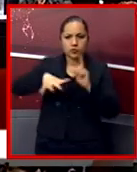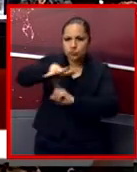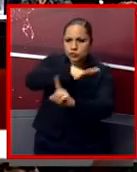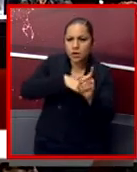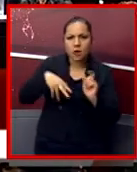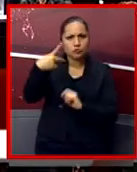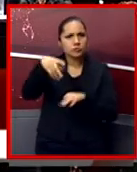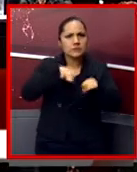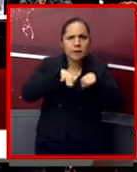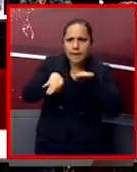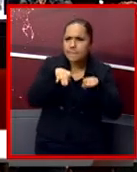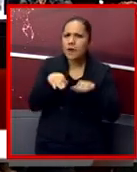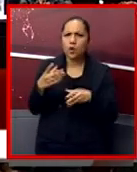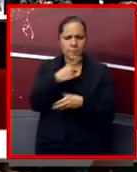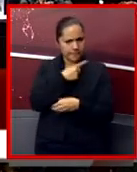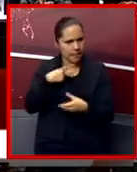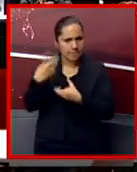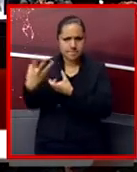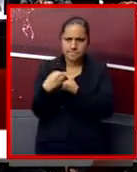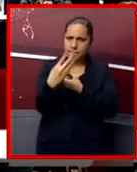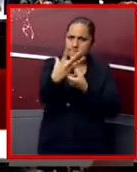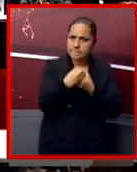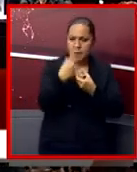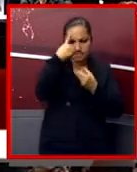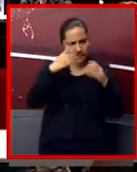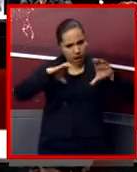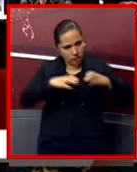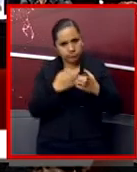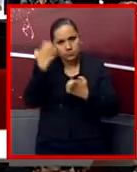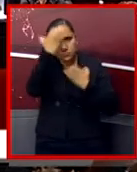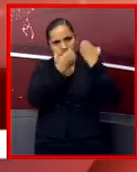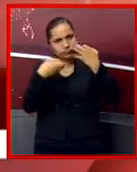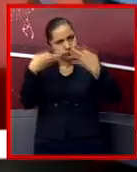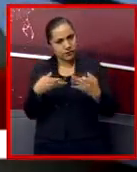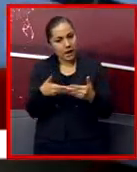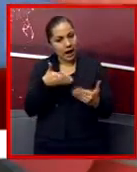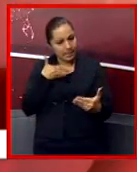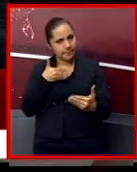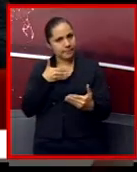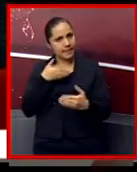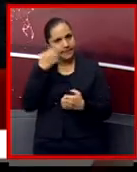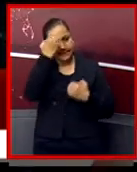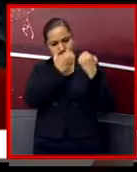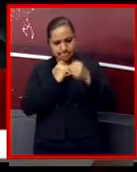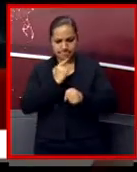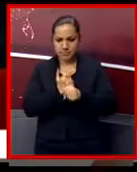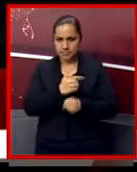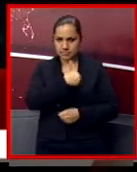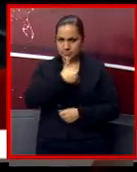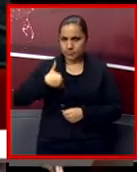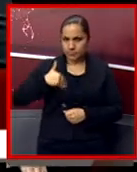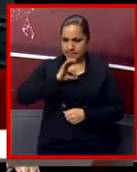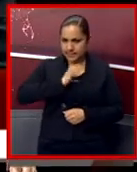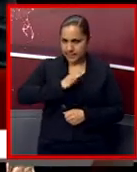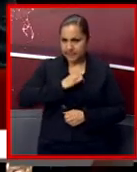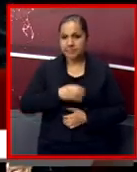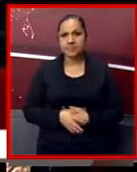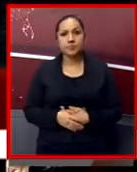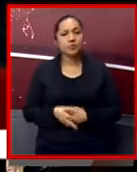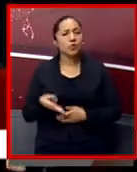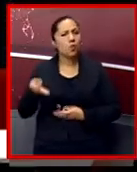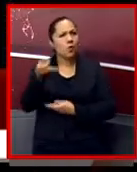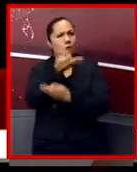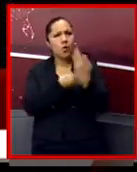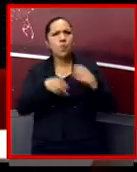las acciones preventivas de detección temprana y de un tratamiento adecuado. A todas las mujeres que